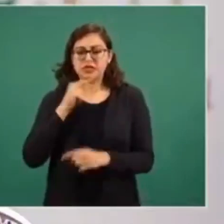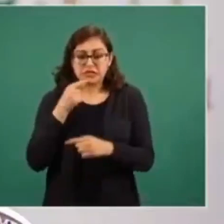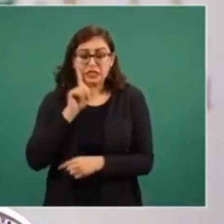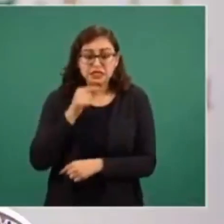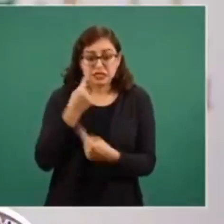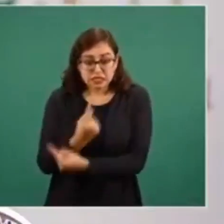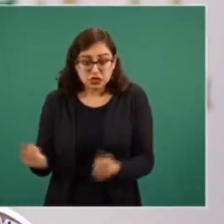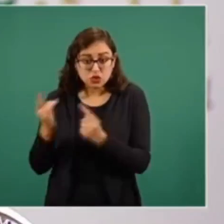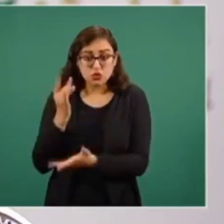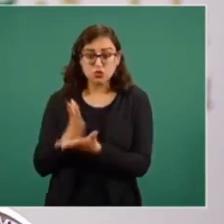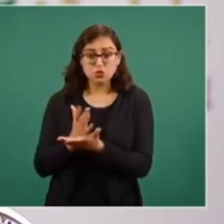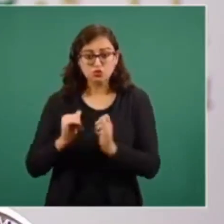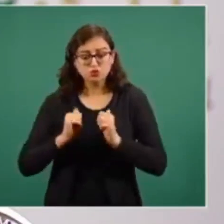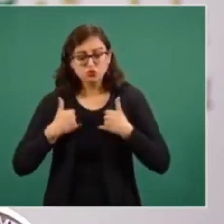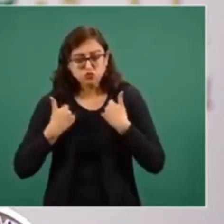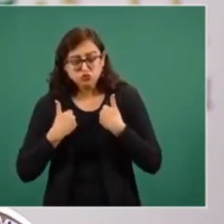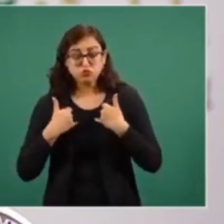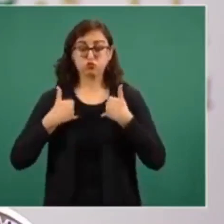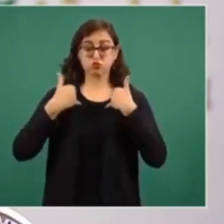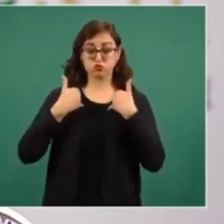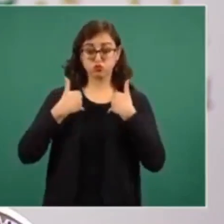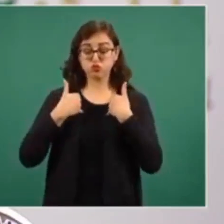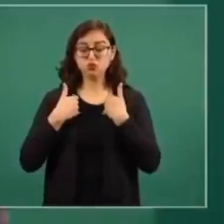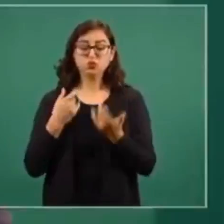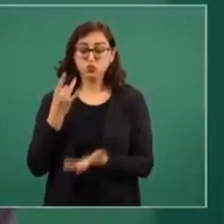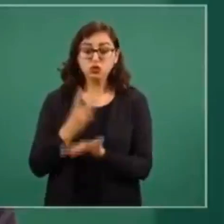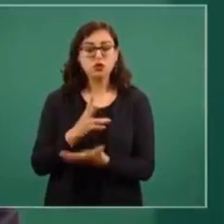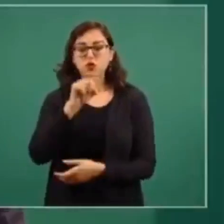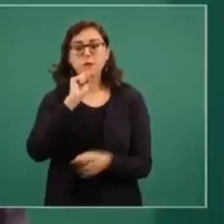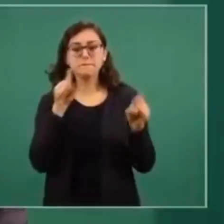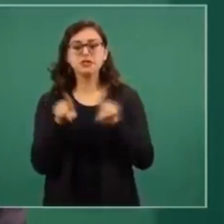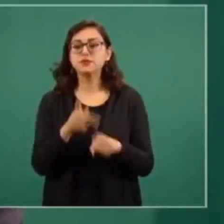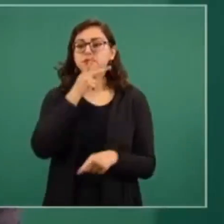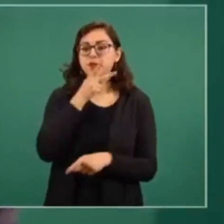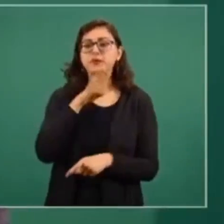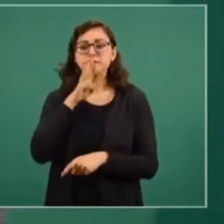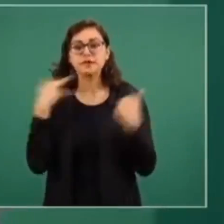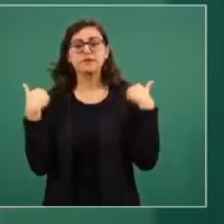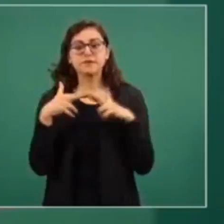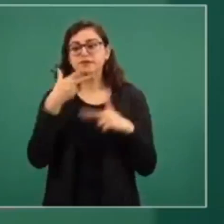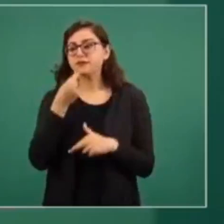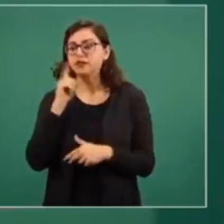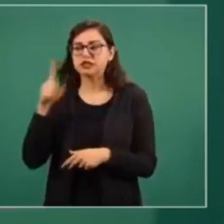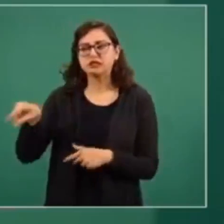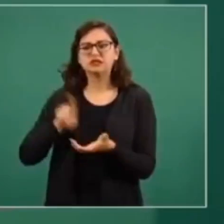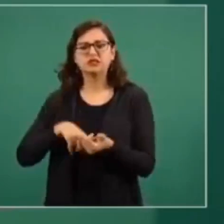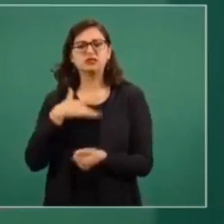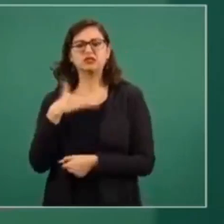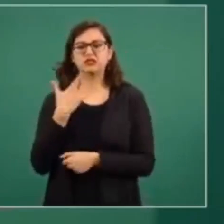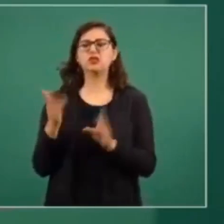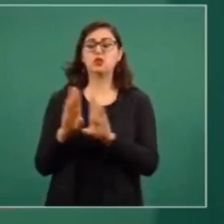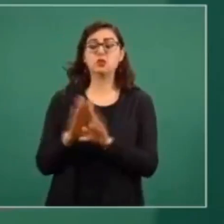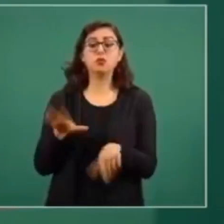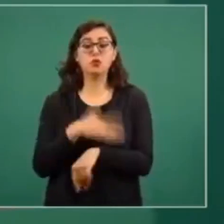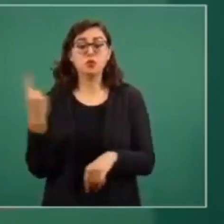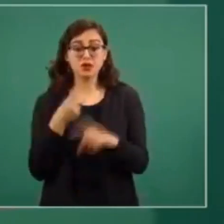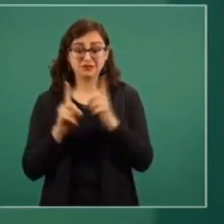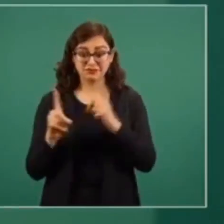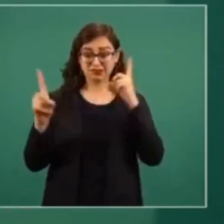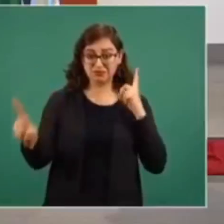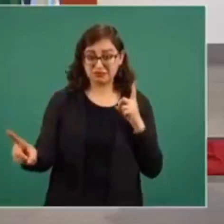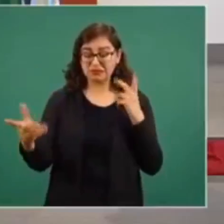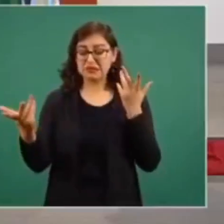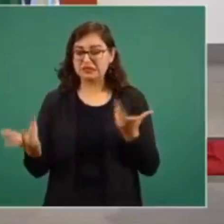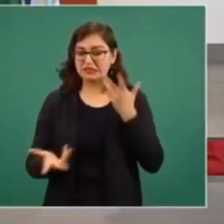y niños, a adolescentes y jóvenes, sino también a madres y padres de familia, también a maestras y maestros, porque el distanciamiento pues, ha